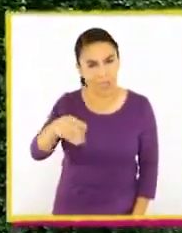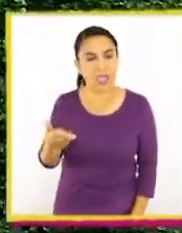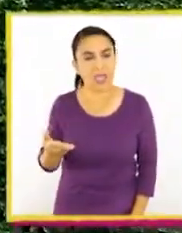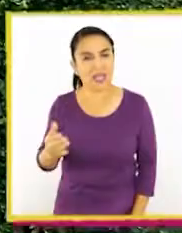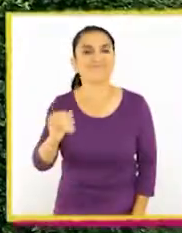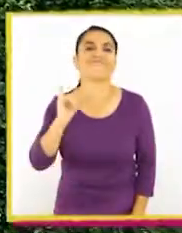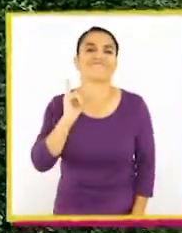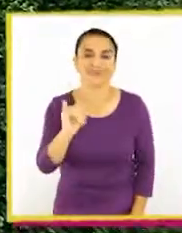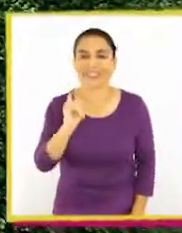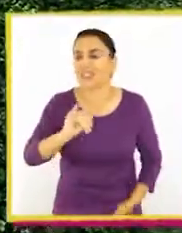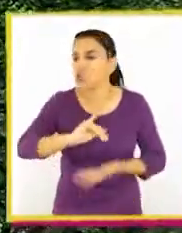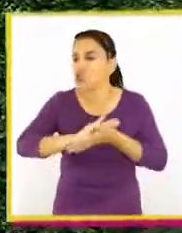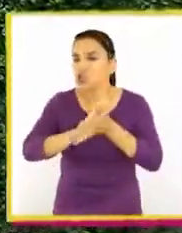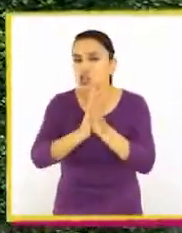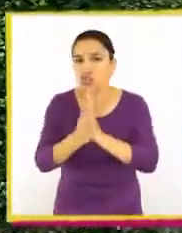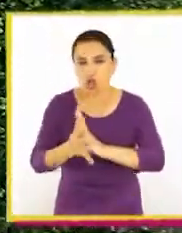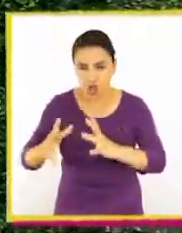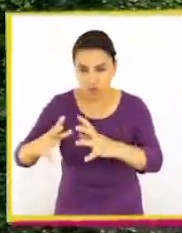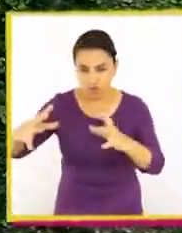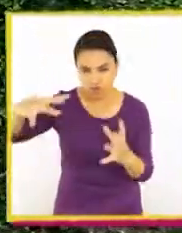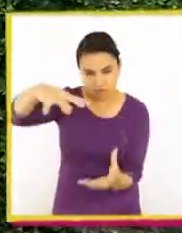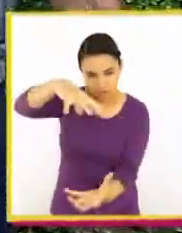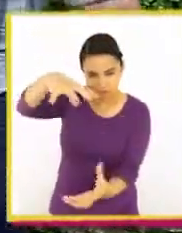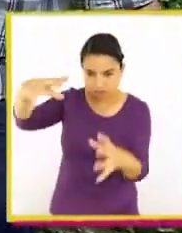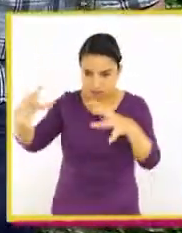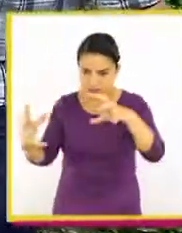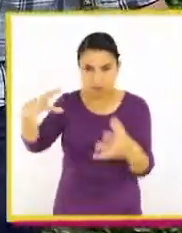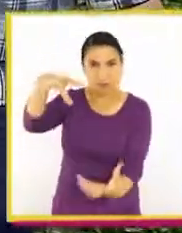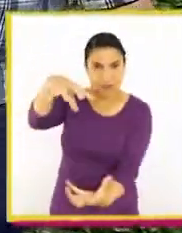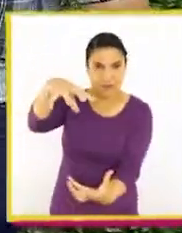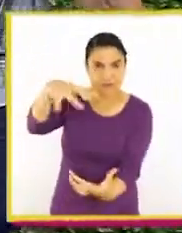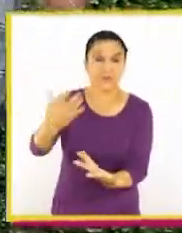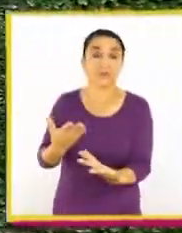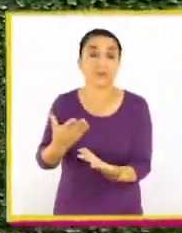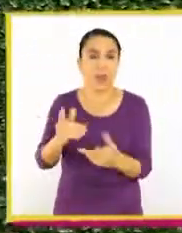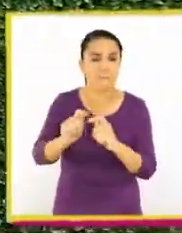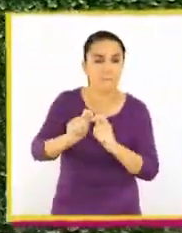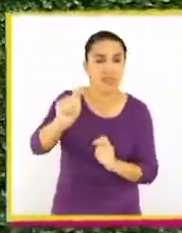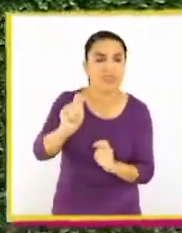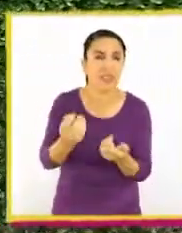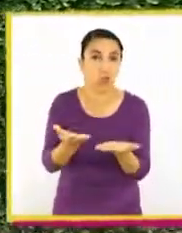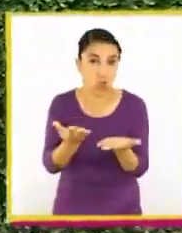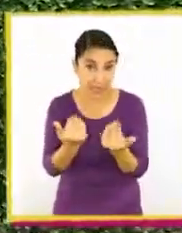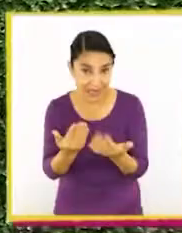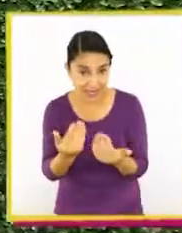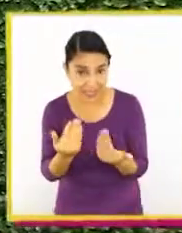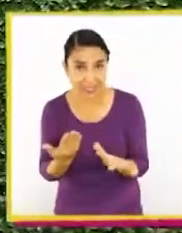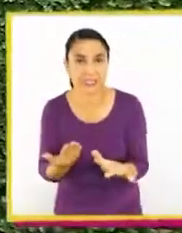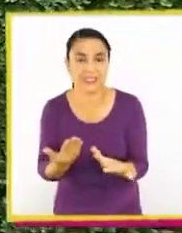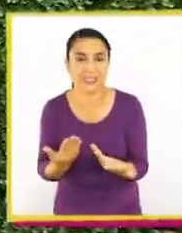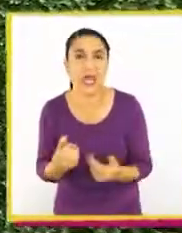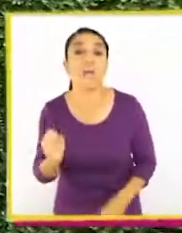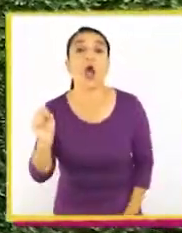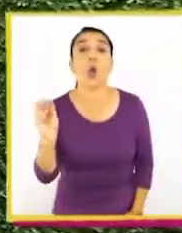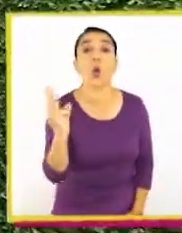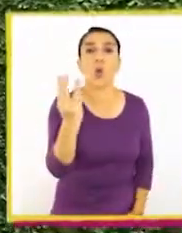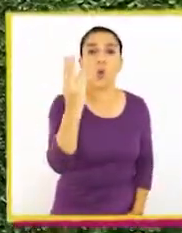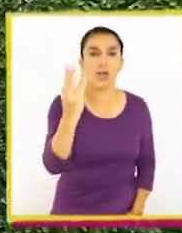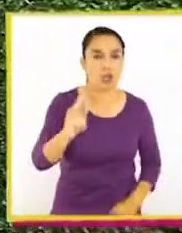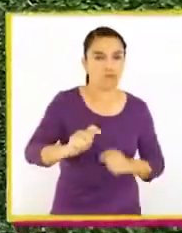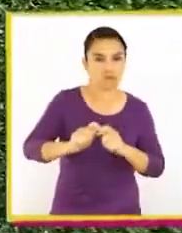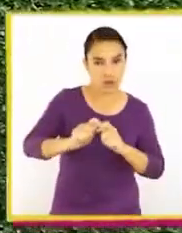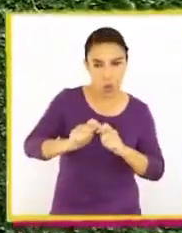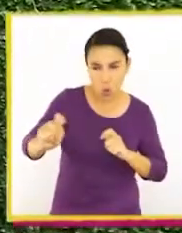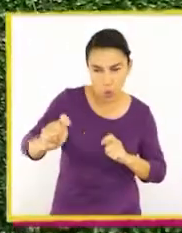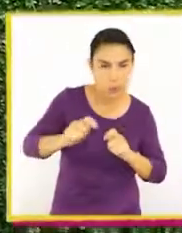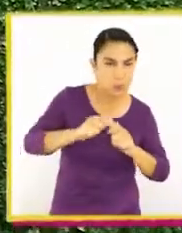Exacto, es todo el espacio que ocupa la bolsa de basura. Para medirlo necesitamos utilizar unidades cúbicas de